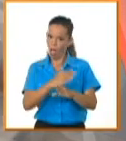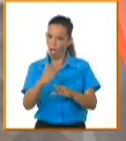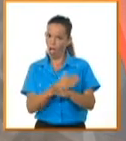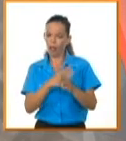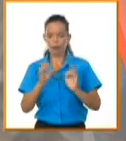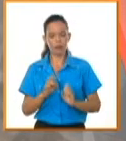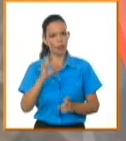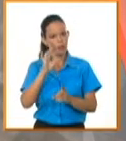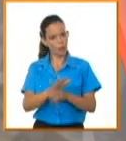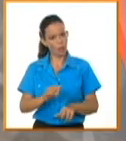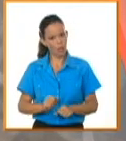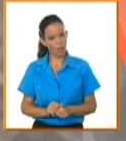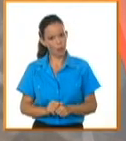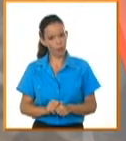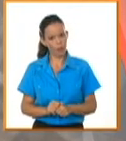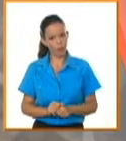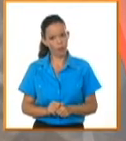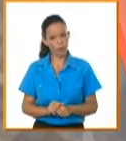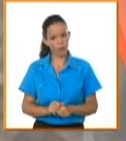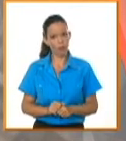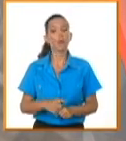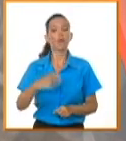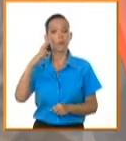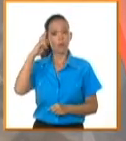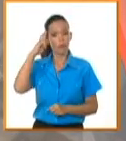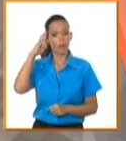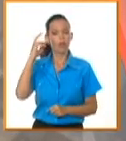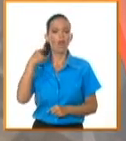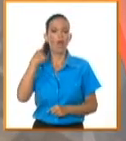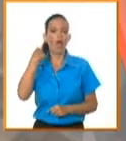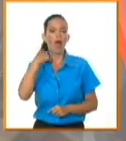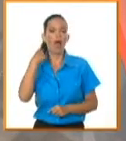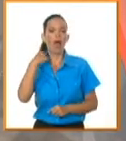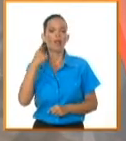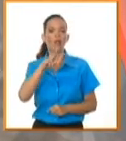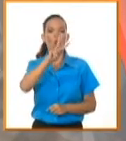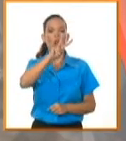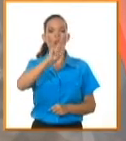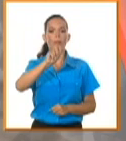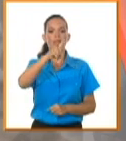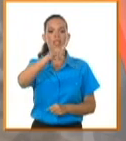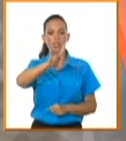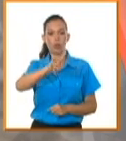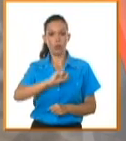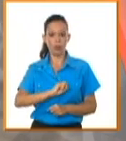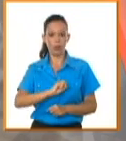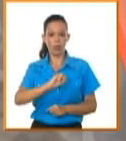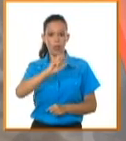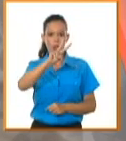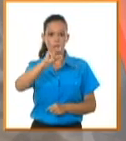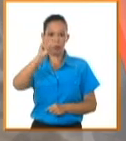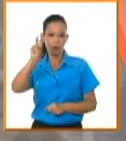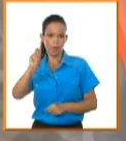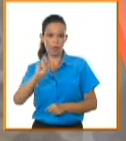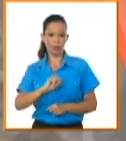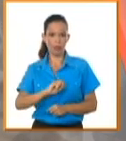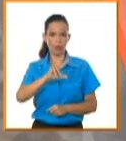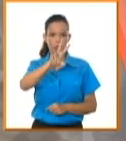información yo voy Incluso al año 2019 2020 21 especial